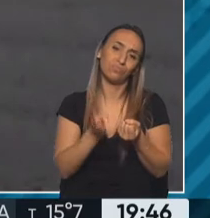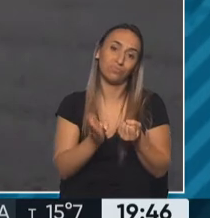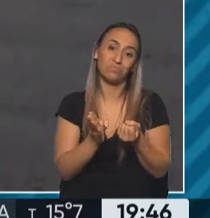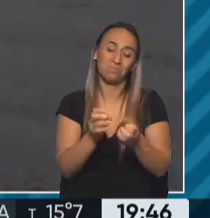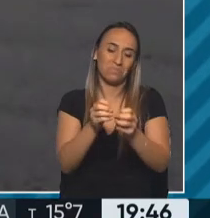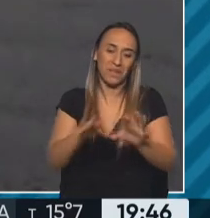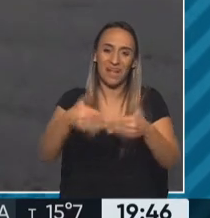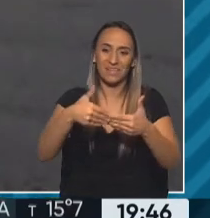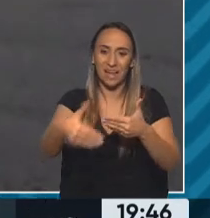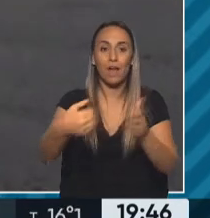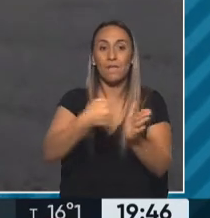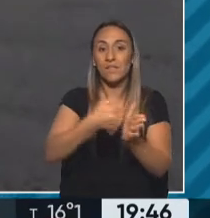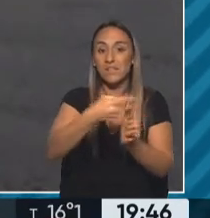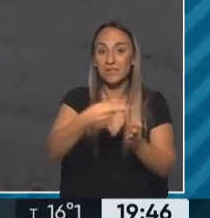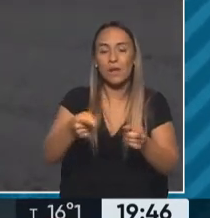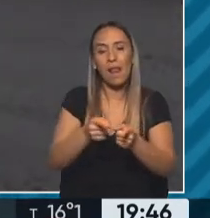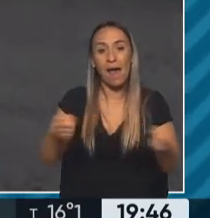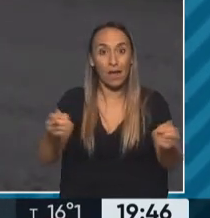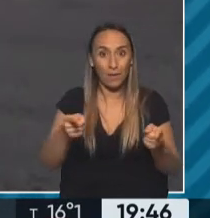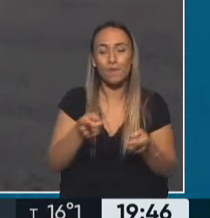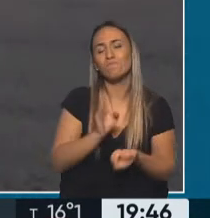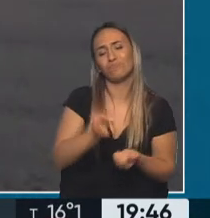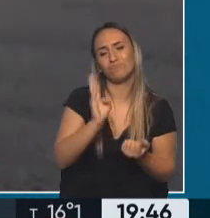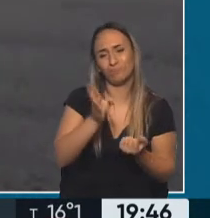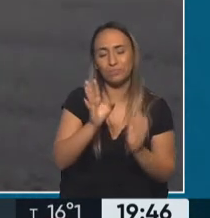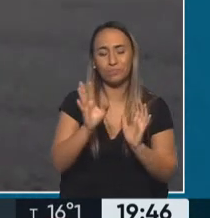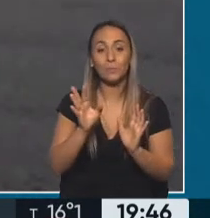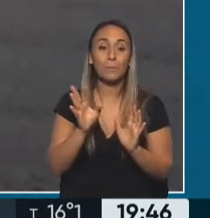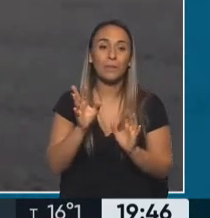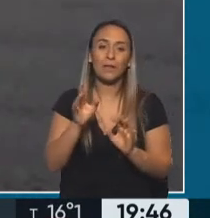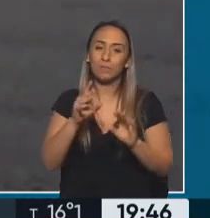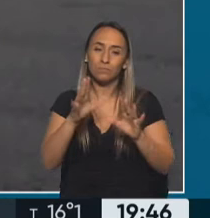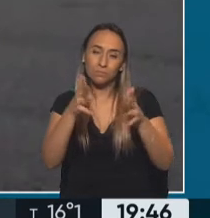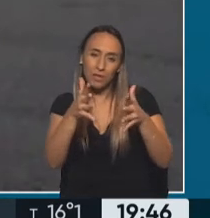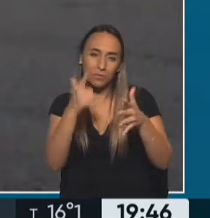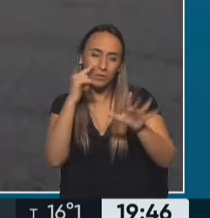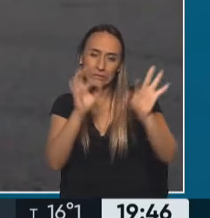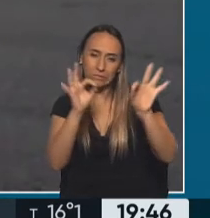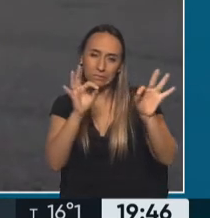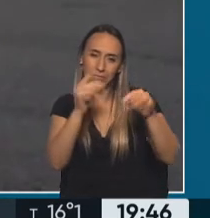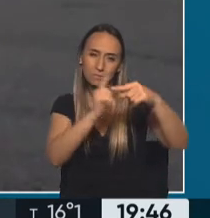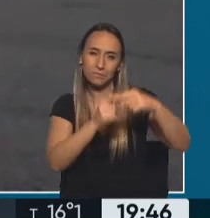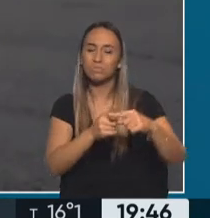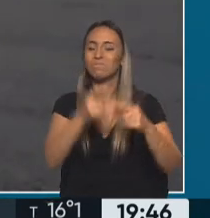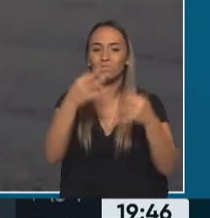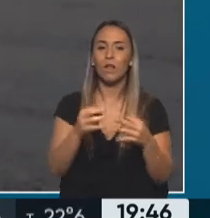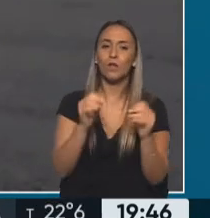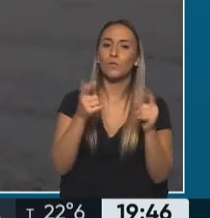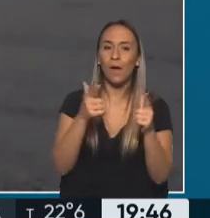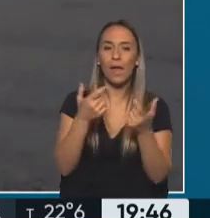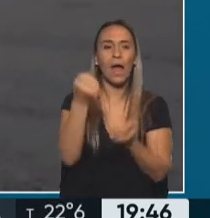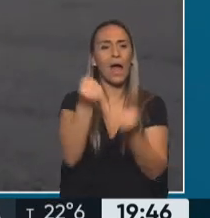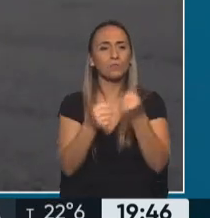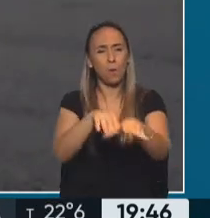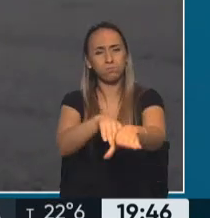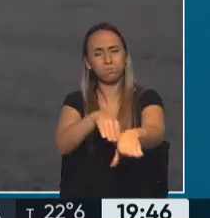comienzo de este fin de semana largo se hizo un relevamiento si bien no hay aglomeraciones